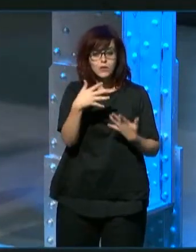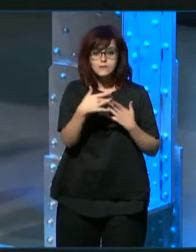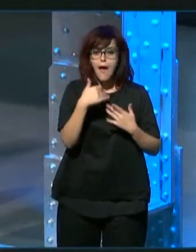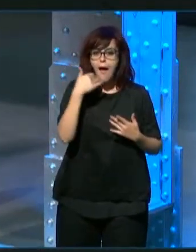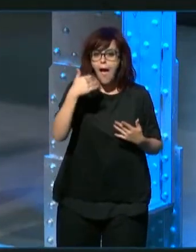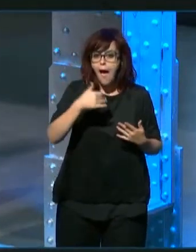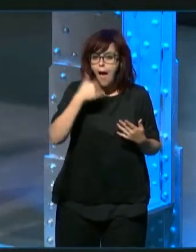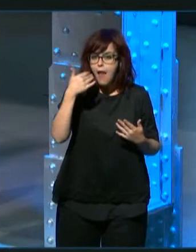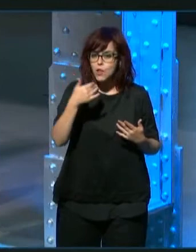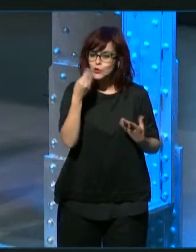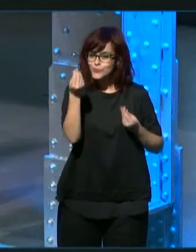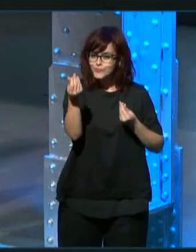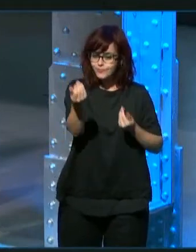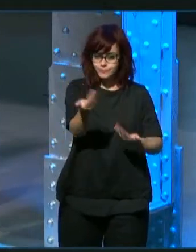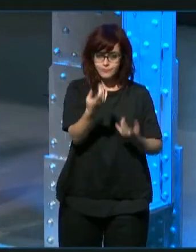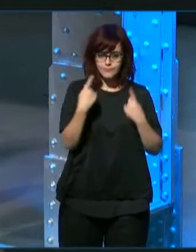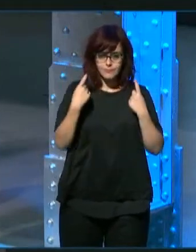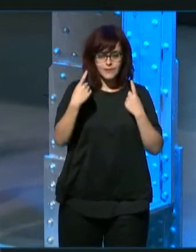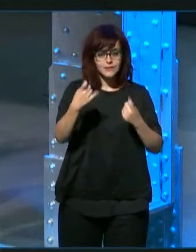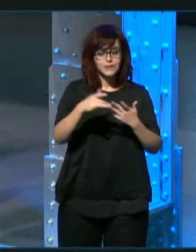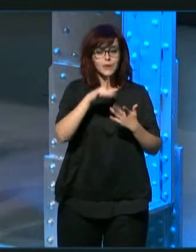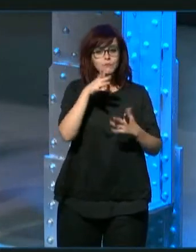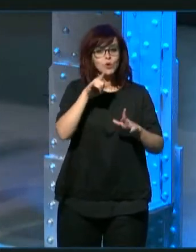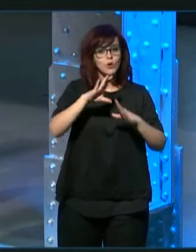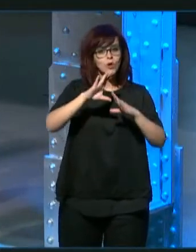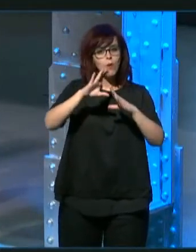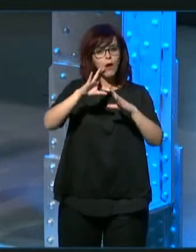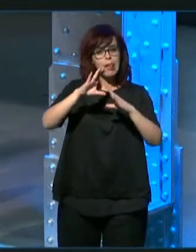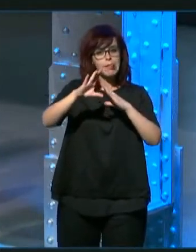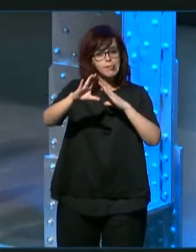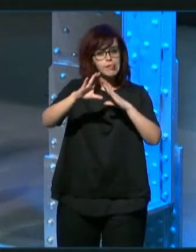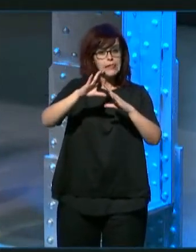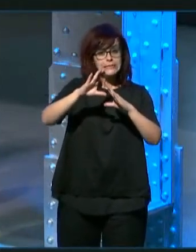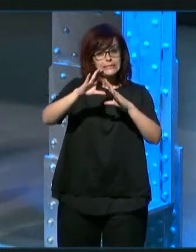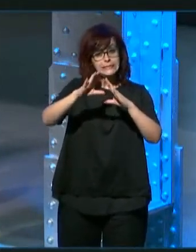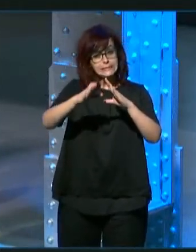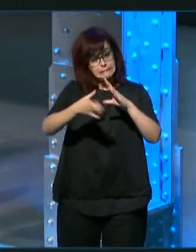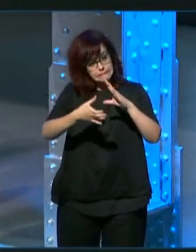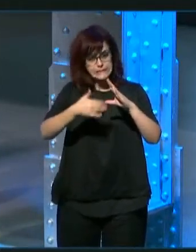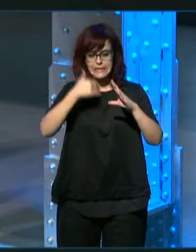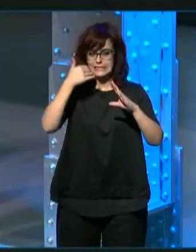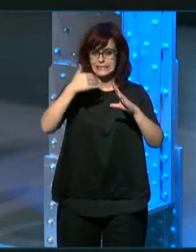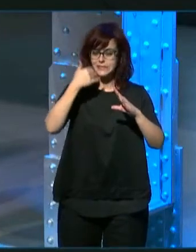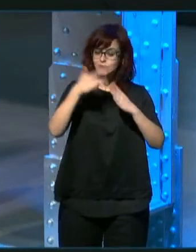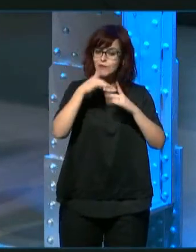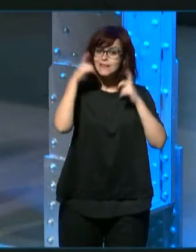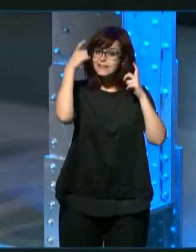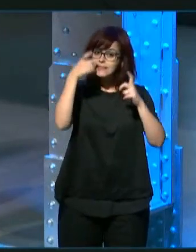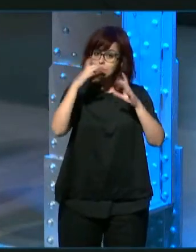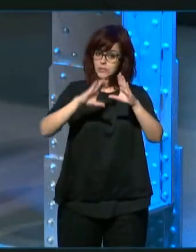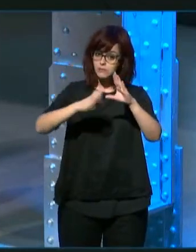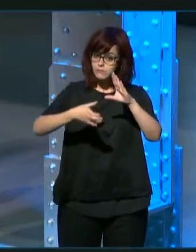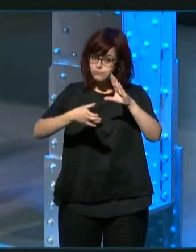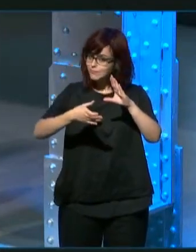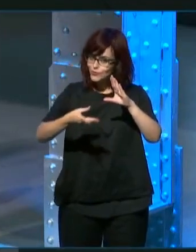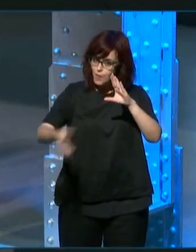ahí, notamos que hay una insuficiencia comunicativa que tratamos de remediar o completar